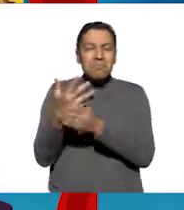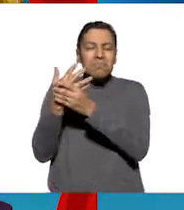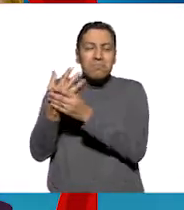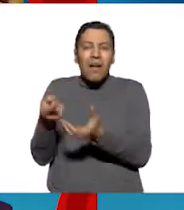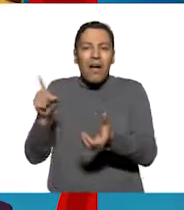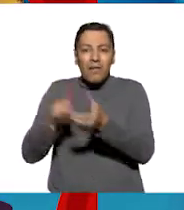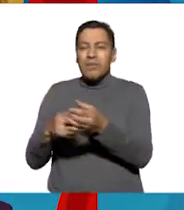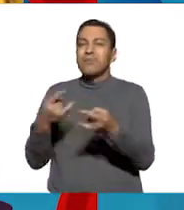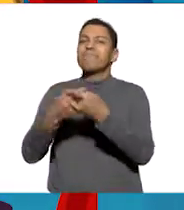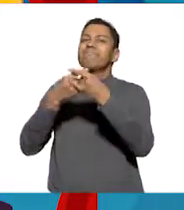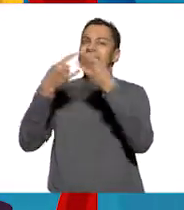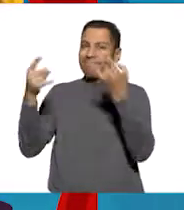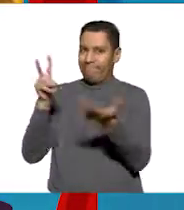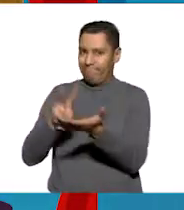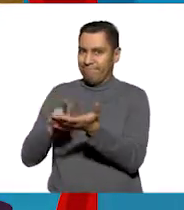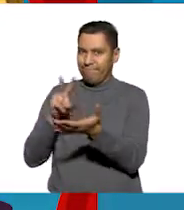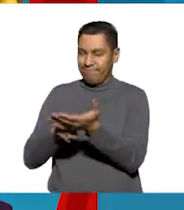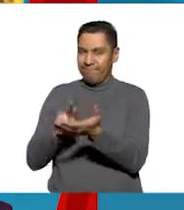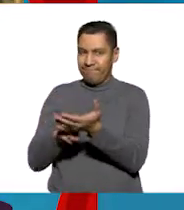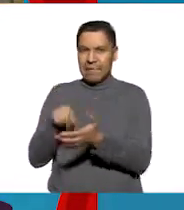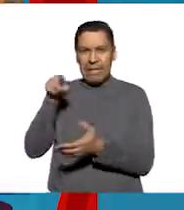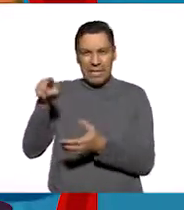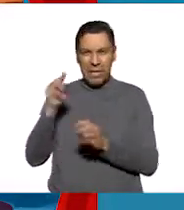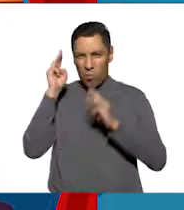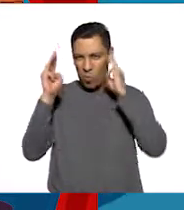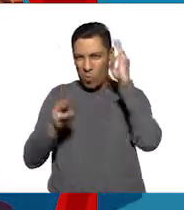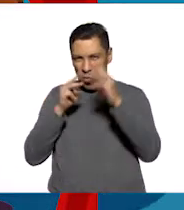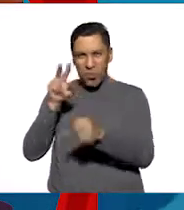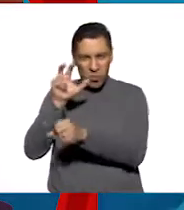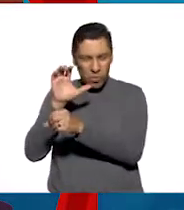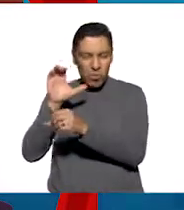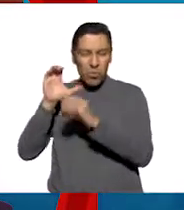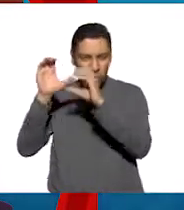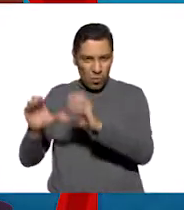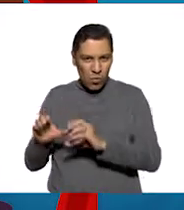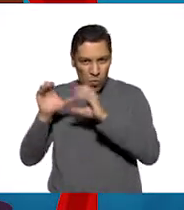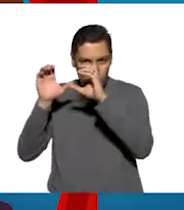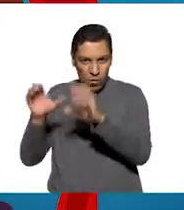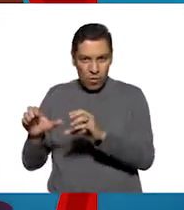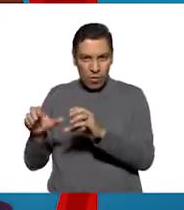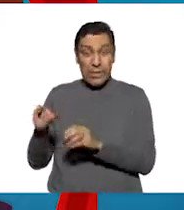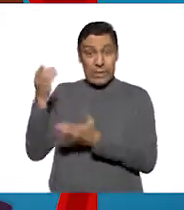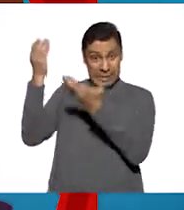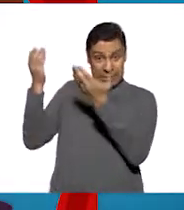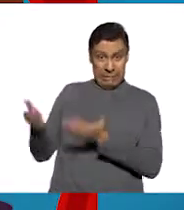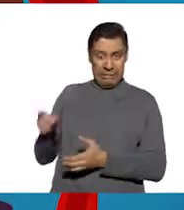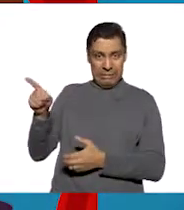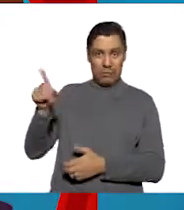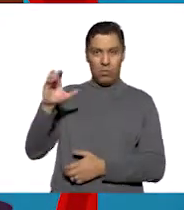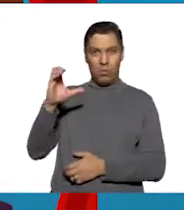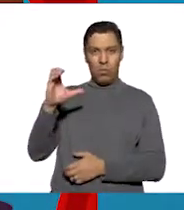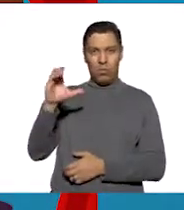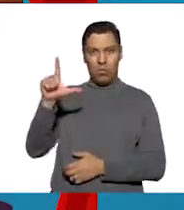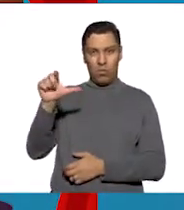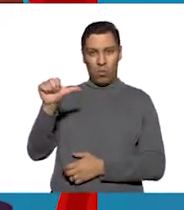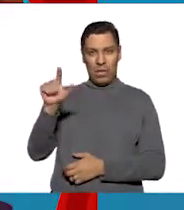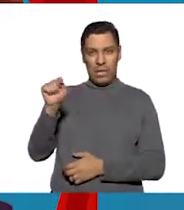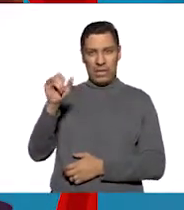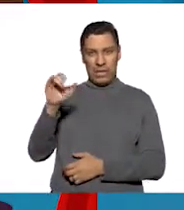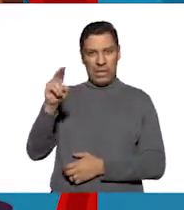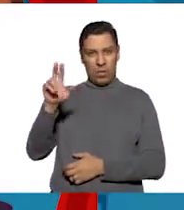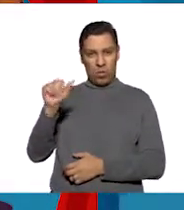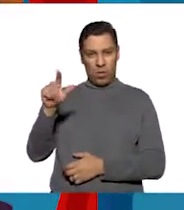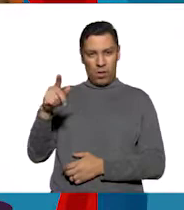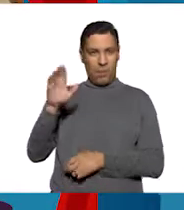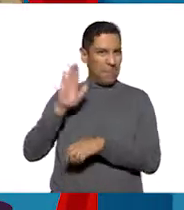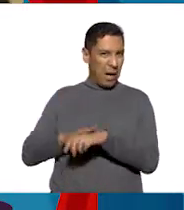fue la intención del curador de esta sala, porque tenemos, por ejemplo, a la Coatlicue, la madre de los dioses, y tenemos